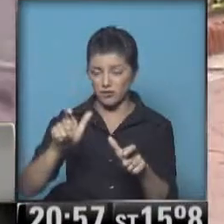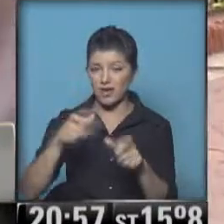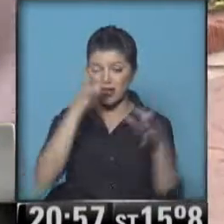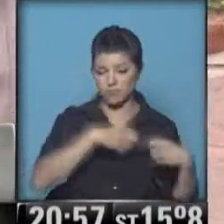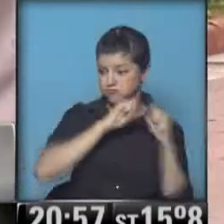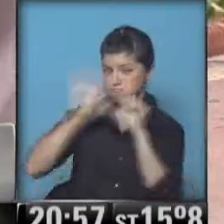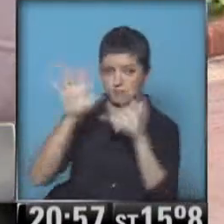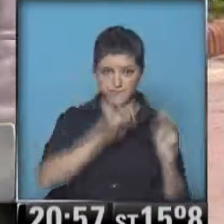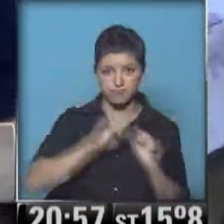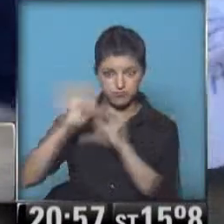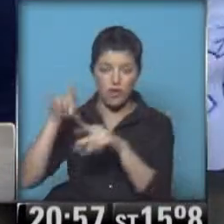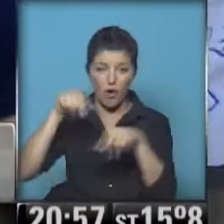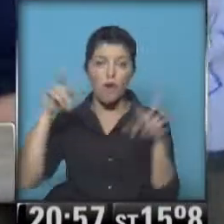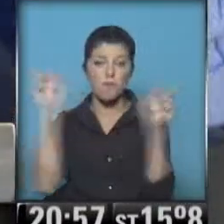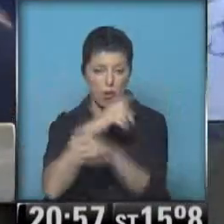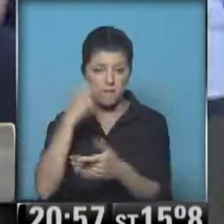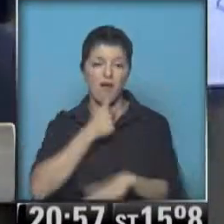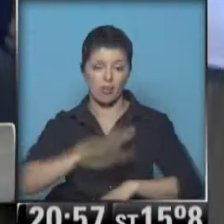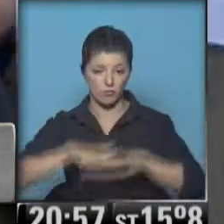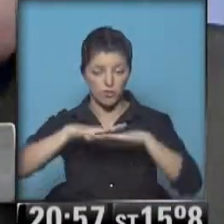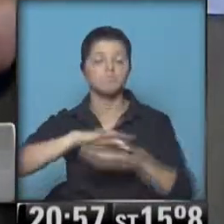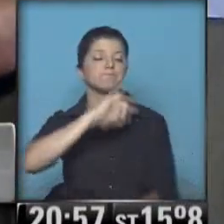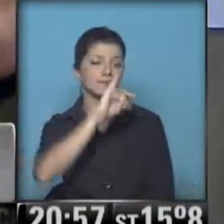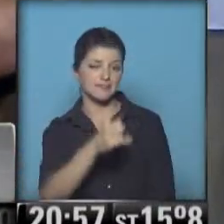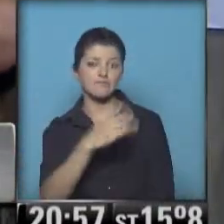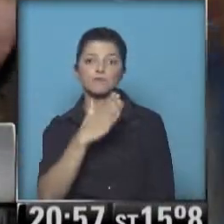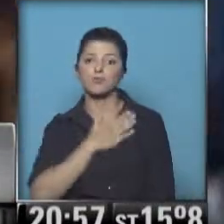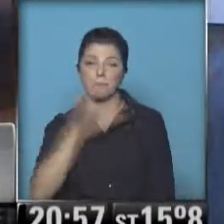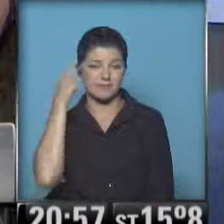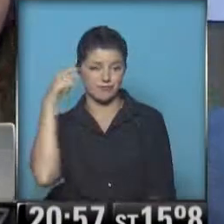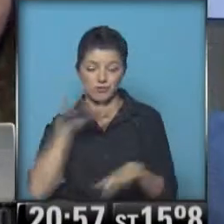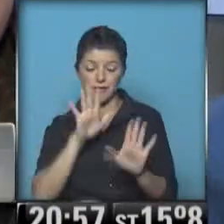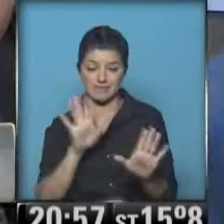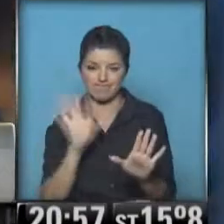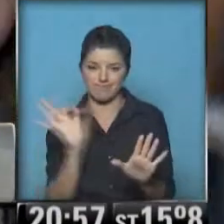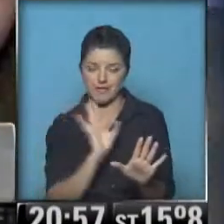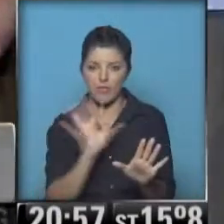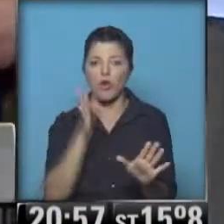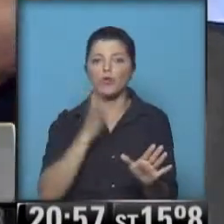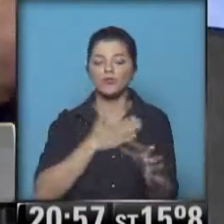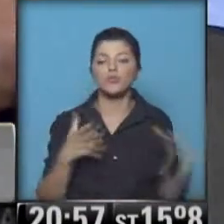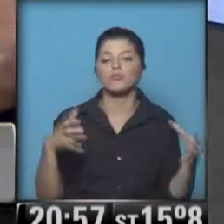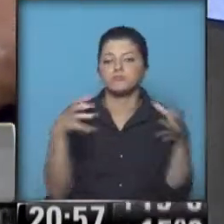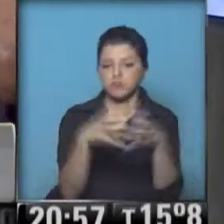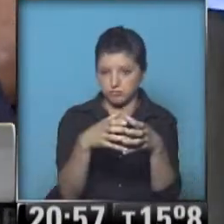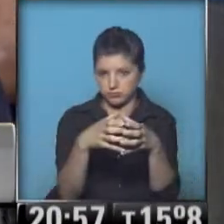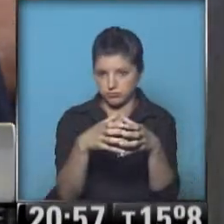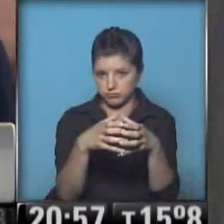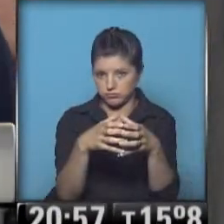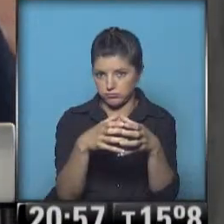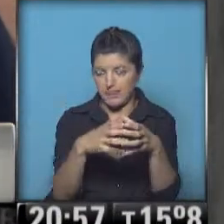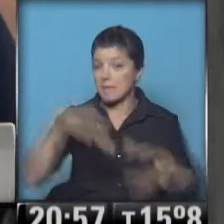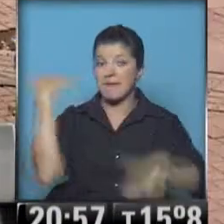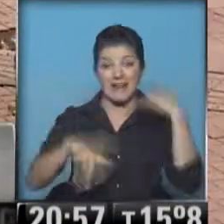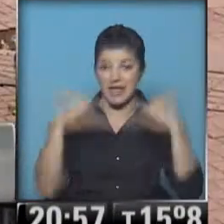toda la gente que está pasando por esta dificultad. Sí, no esperábamos una situación como esta. Hicimos un comité, la Red Solidaria forma parte de un comité de